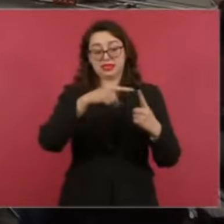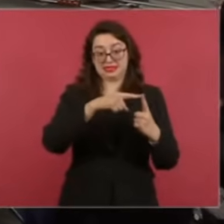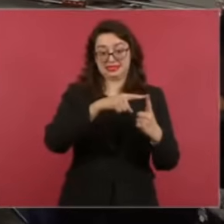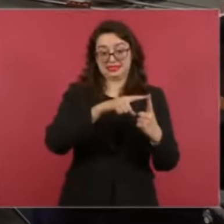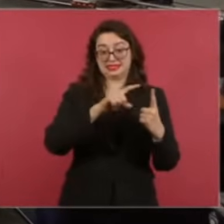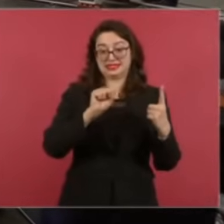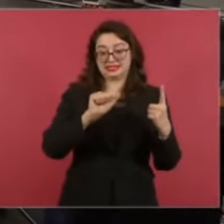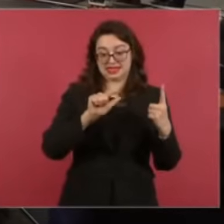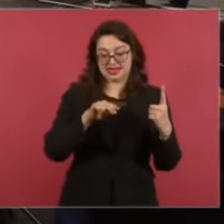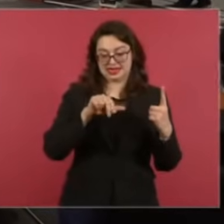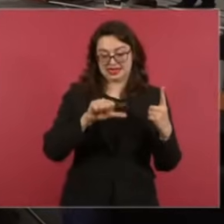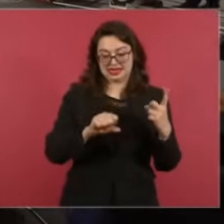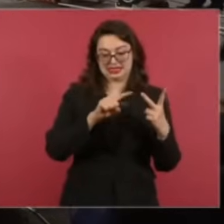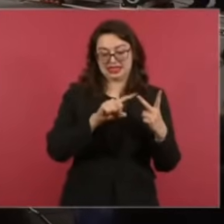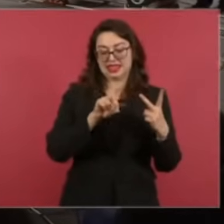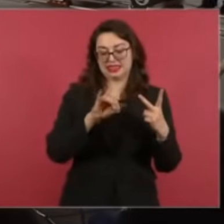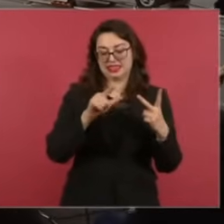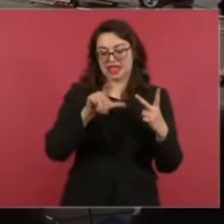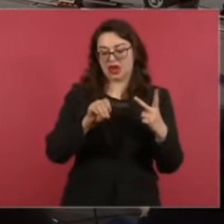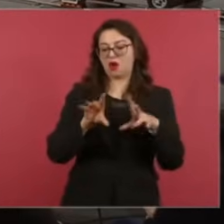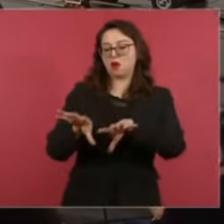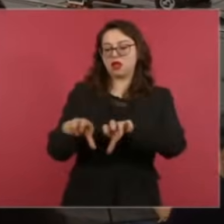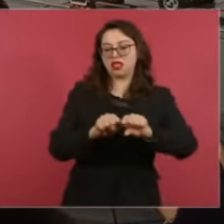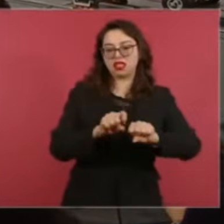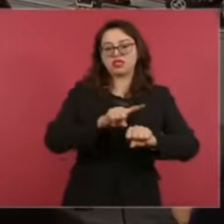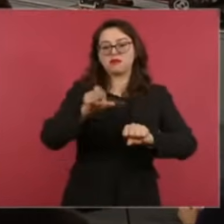del general que de esto, exactamente.